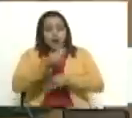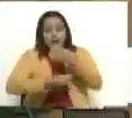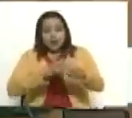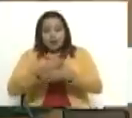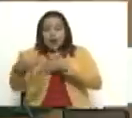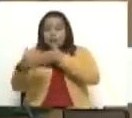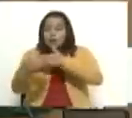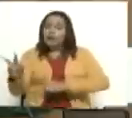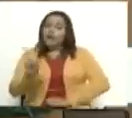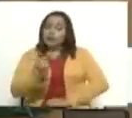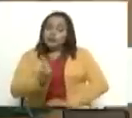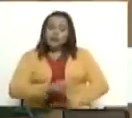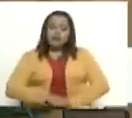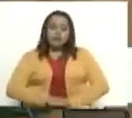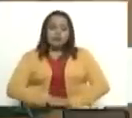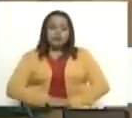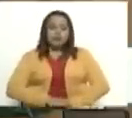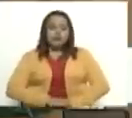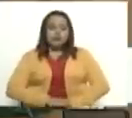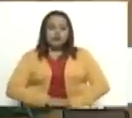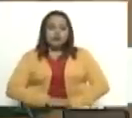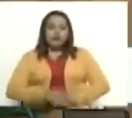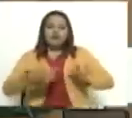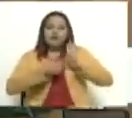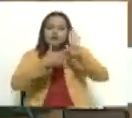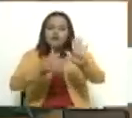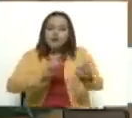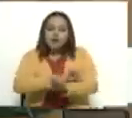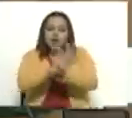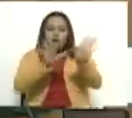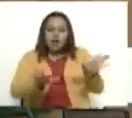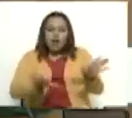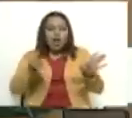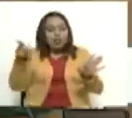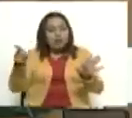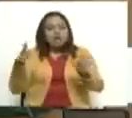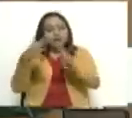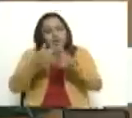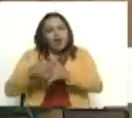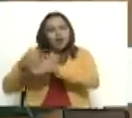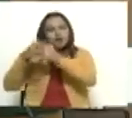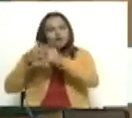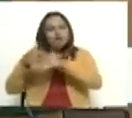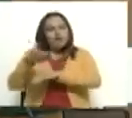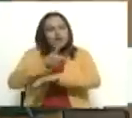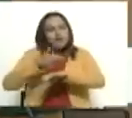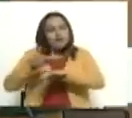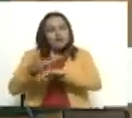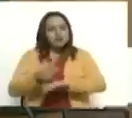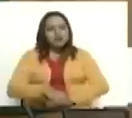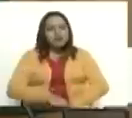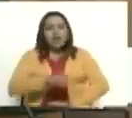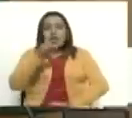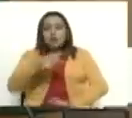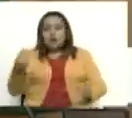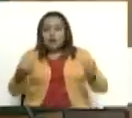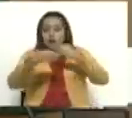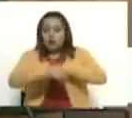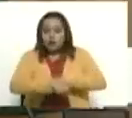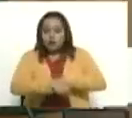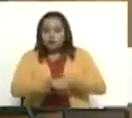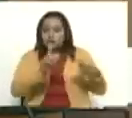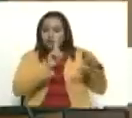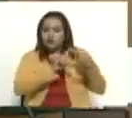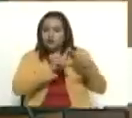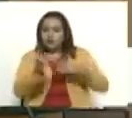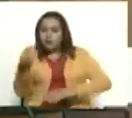contra Venezuela, confesadas por el hegemón imperial. Y en relación a los acuerdos, un acuerdo